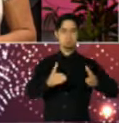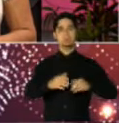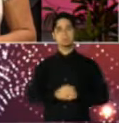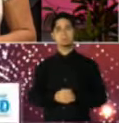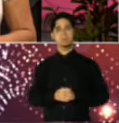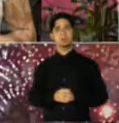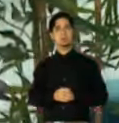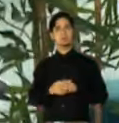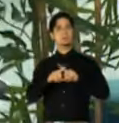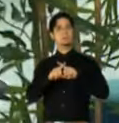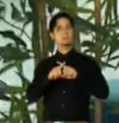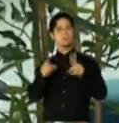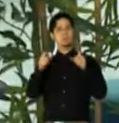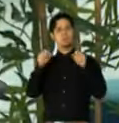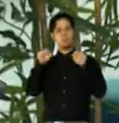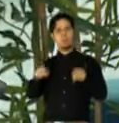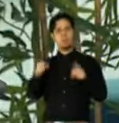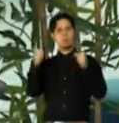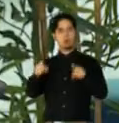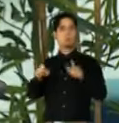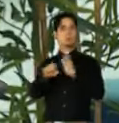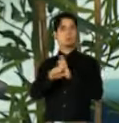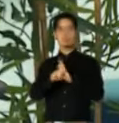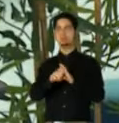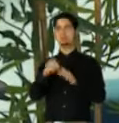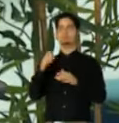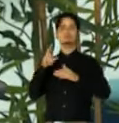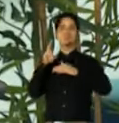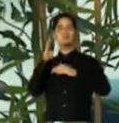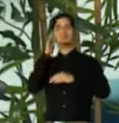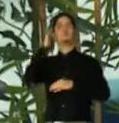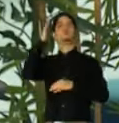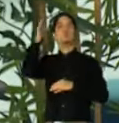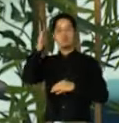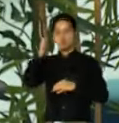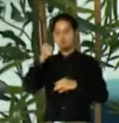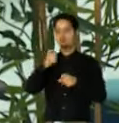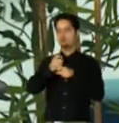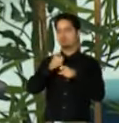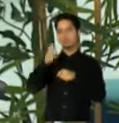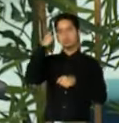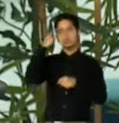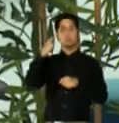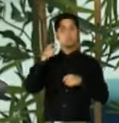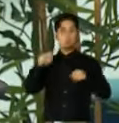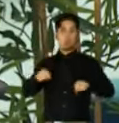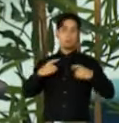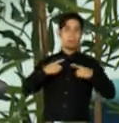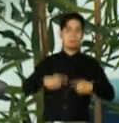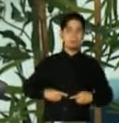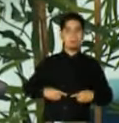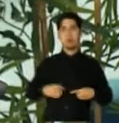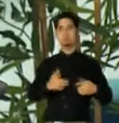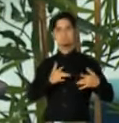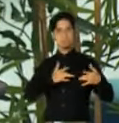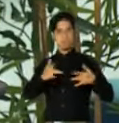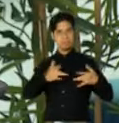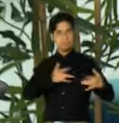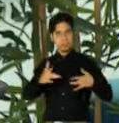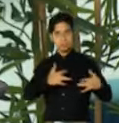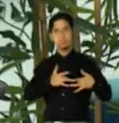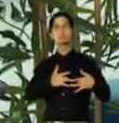a nivel de consecuencia de salud mental? Pues como hablamos, ¿verdad?, la depresión, la ansiedad y